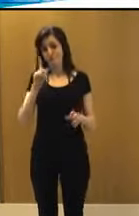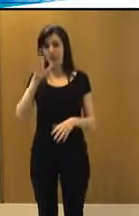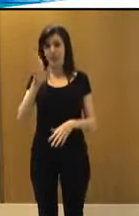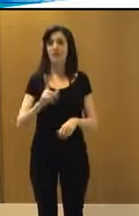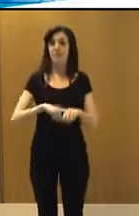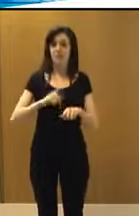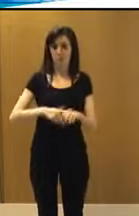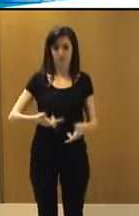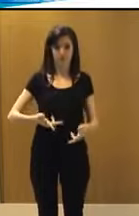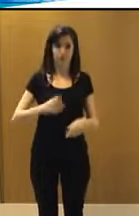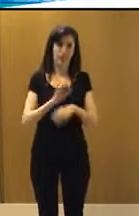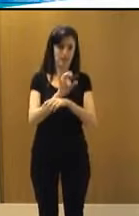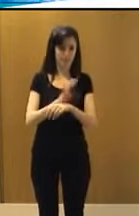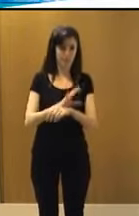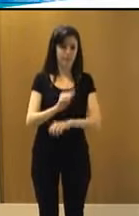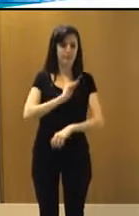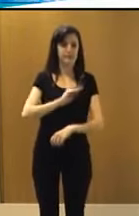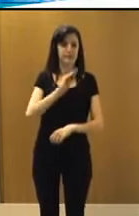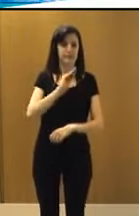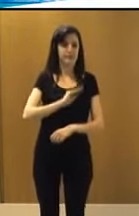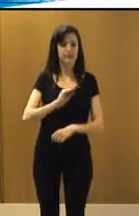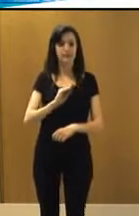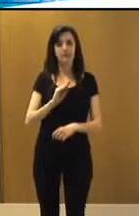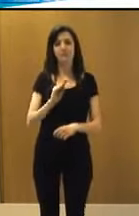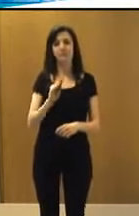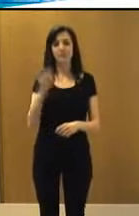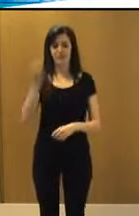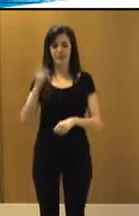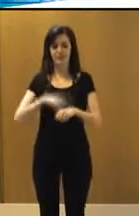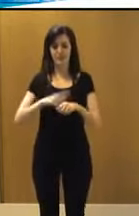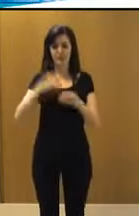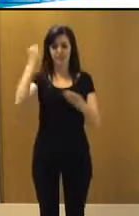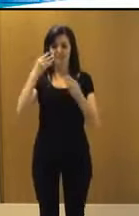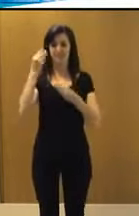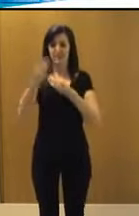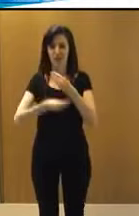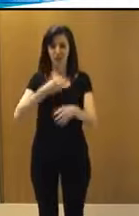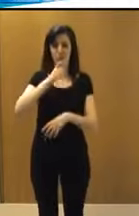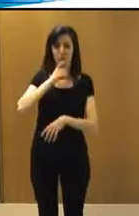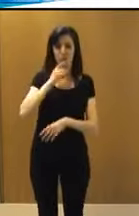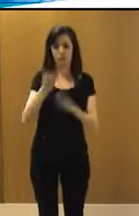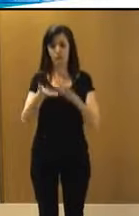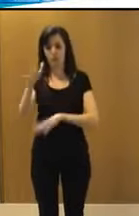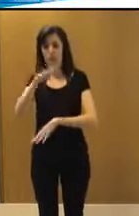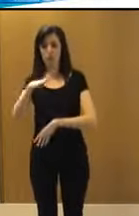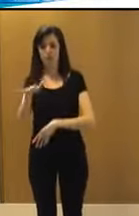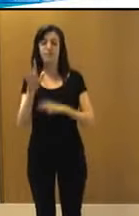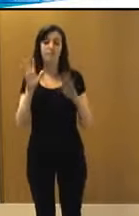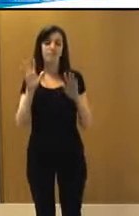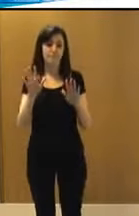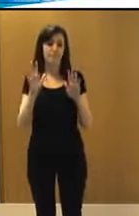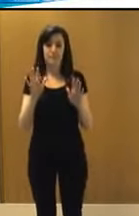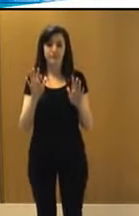en teoría, van a disponer de más tiempo y van a tener que volver a estructurar ese tiempo, pero sin el